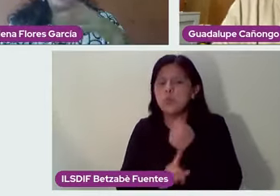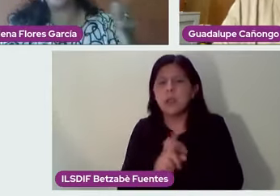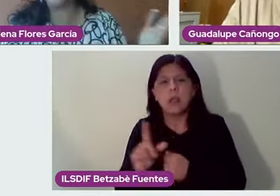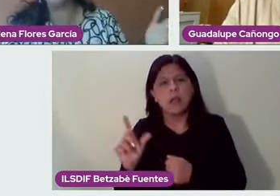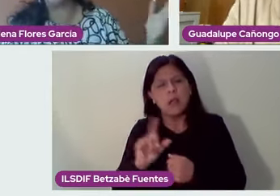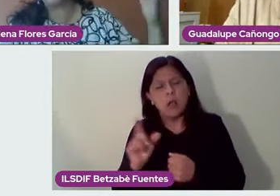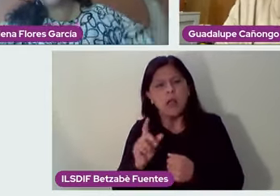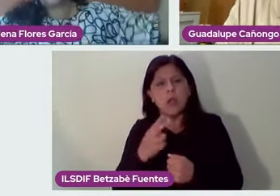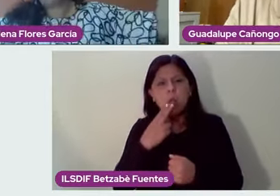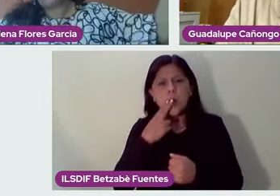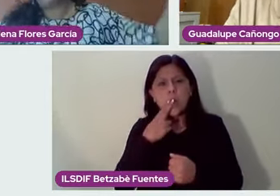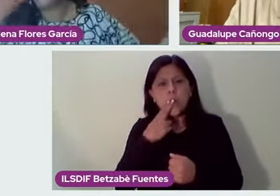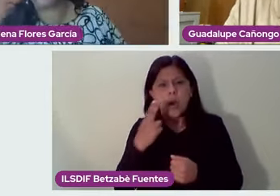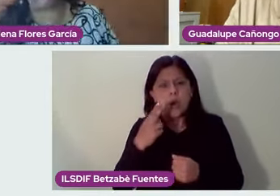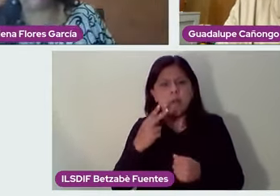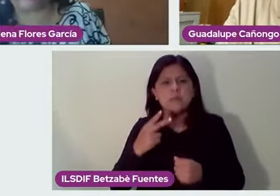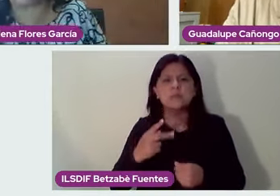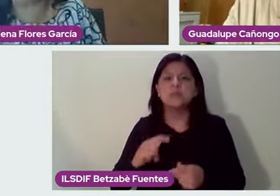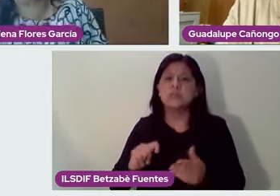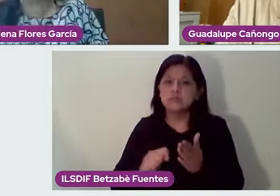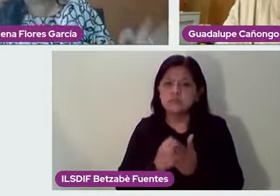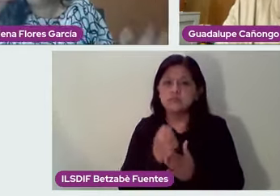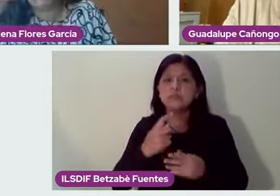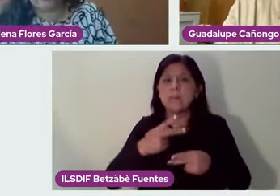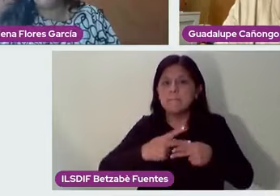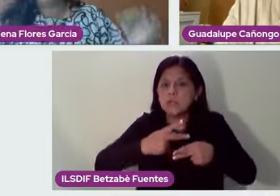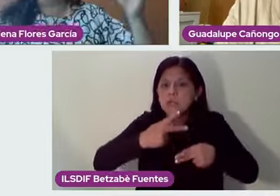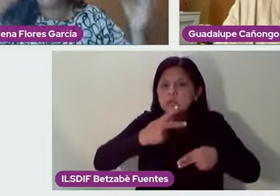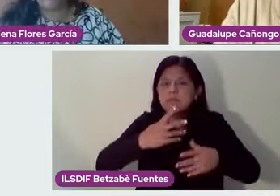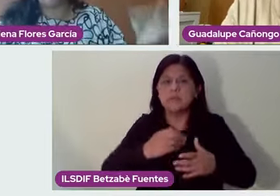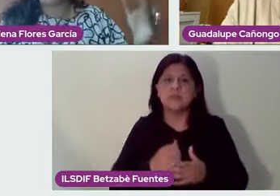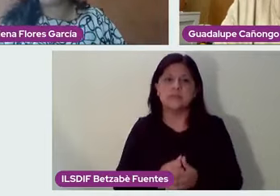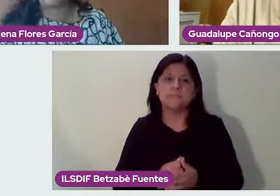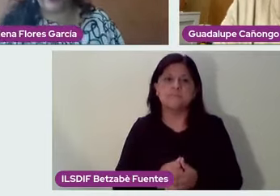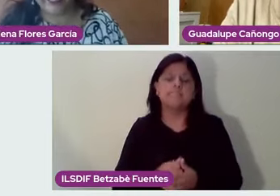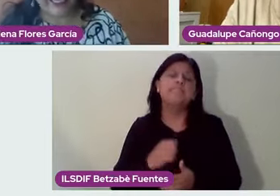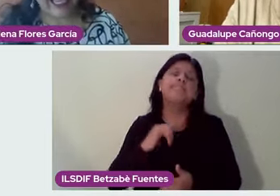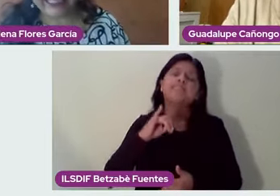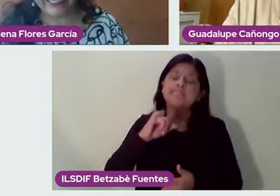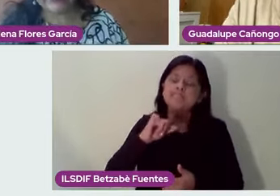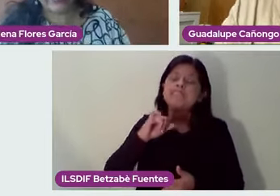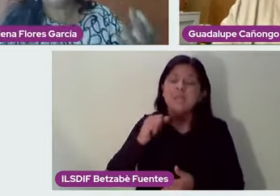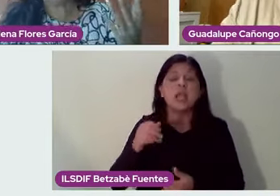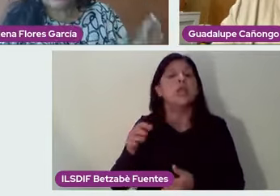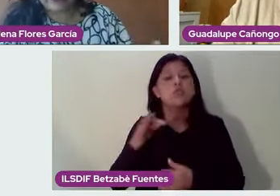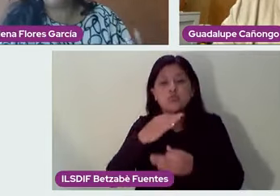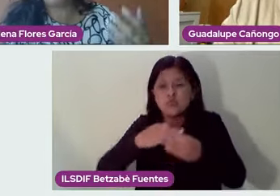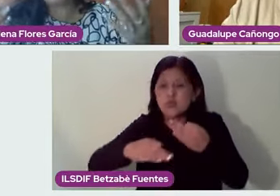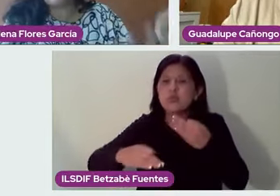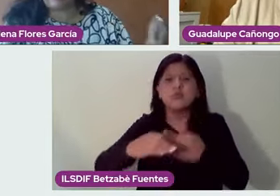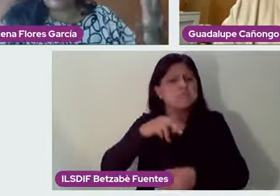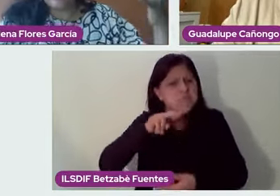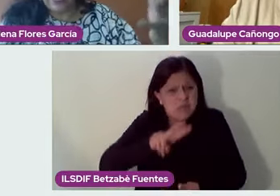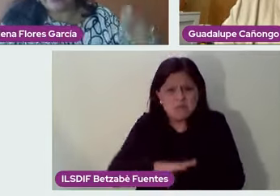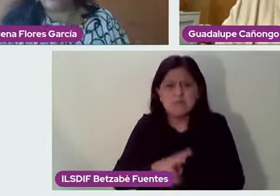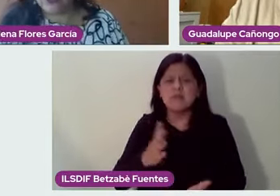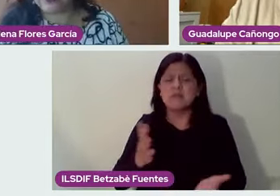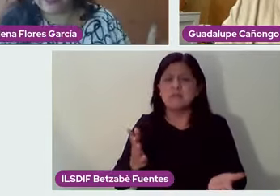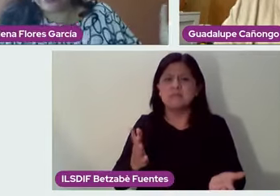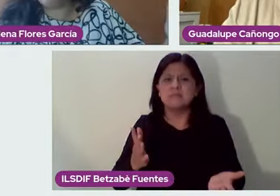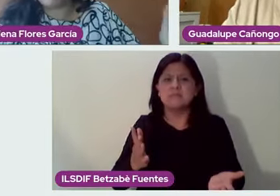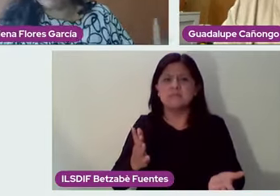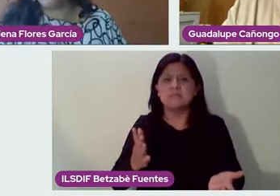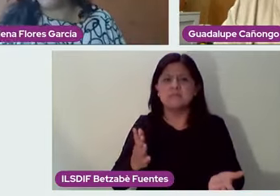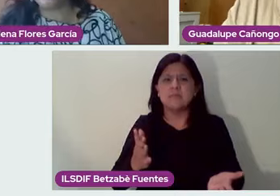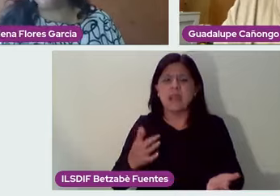No, bueno, yo estoy así que me jalo de los cabellos porque de verdad todo, todo lo que dice es real, es una realidad. Acá nos